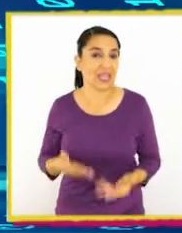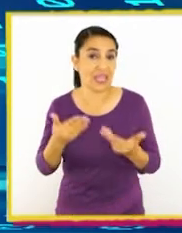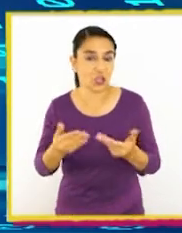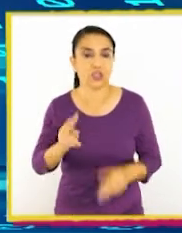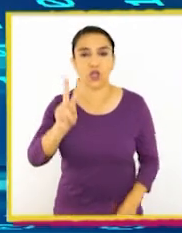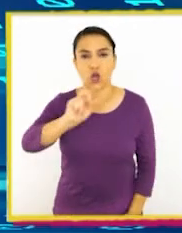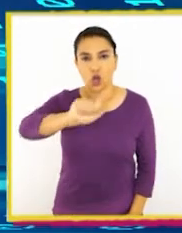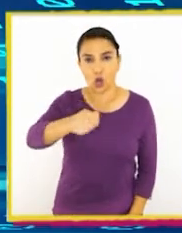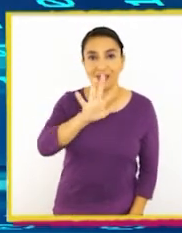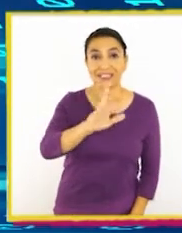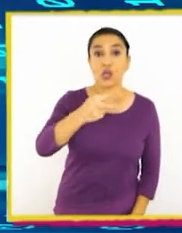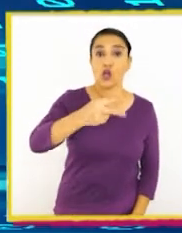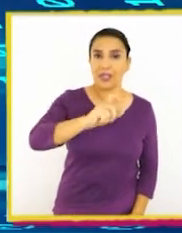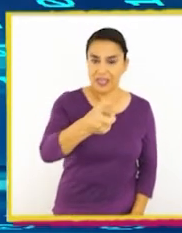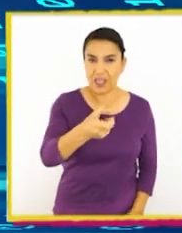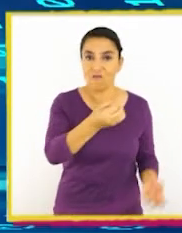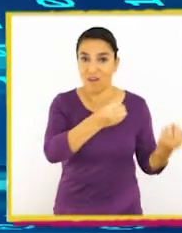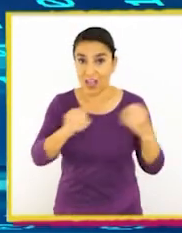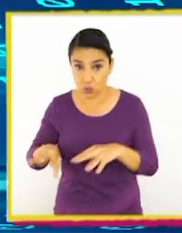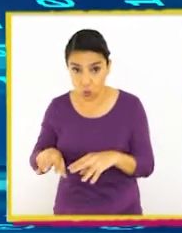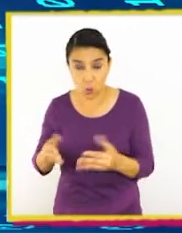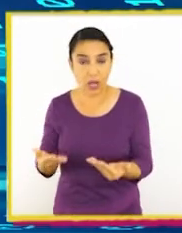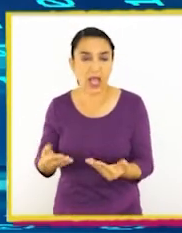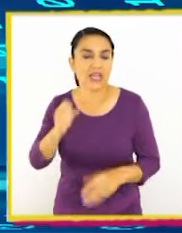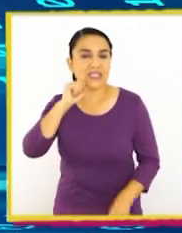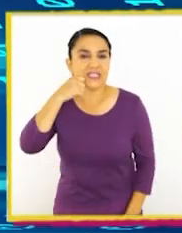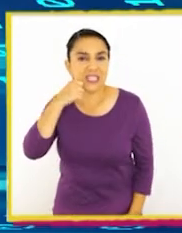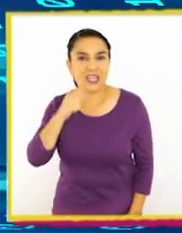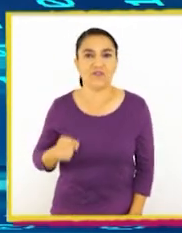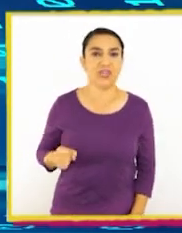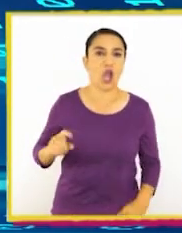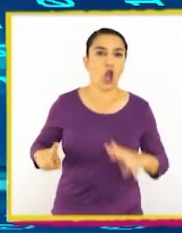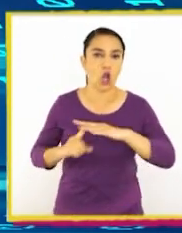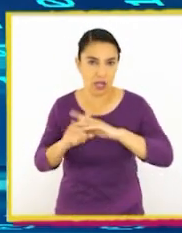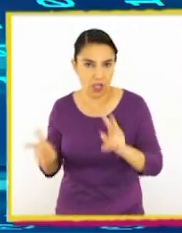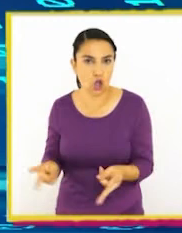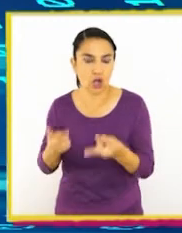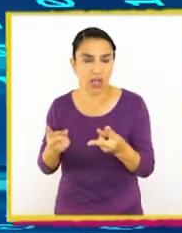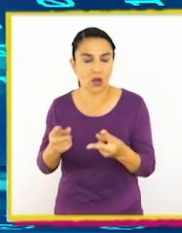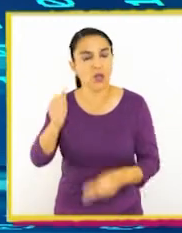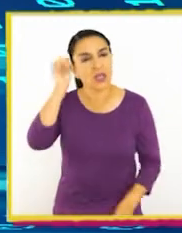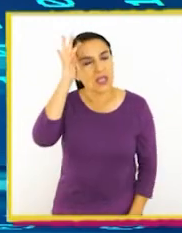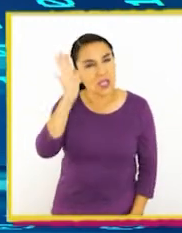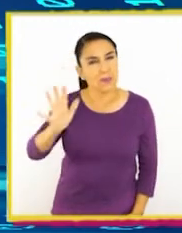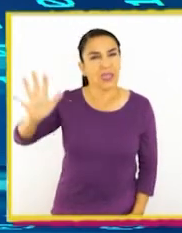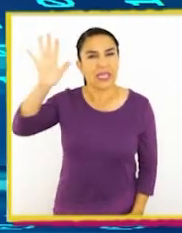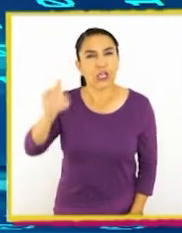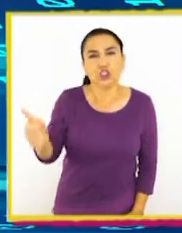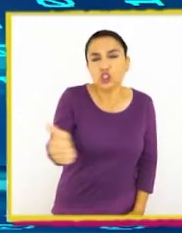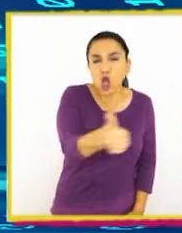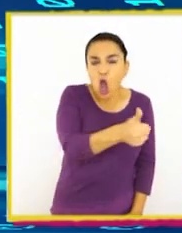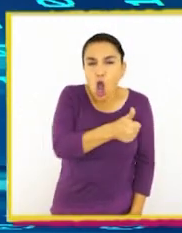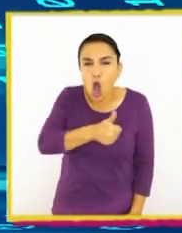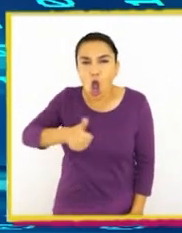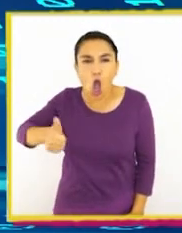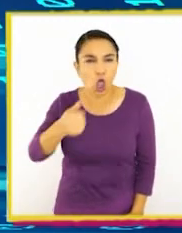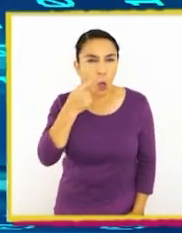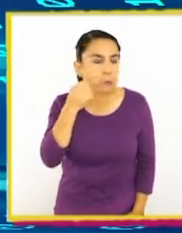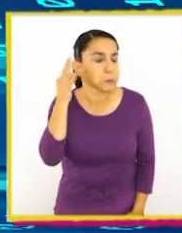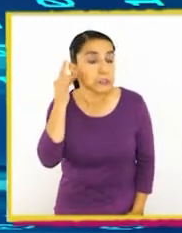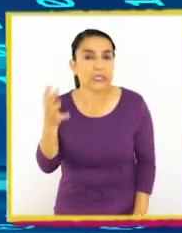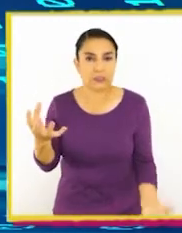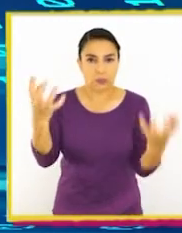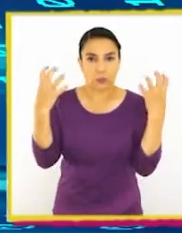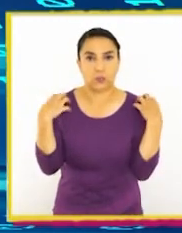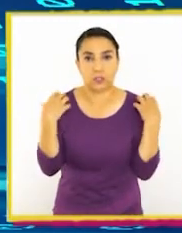Entonces, 2,5 kilogramos de la basura de Maca corresponde a material orgánico. Imagínense si todos y todas nos hiciéramos cargo de